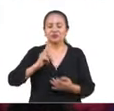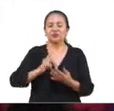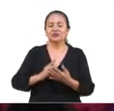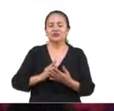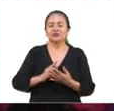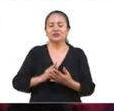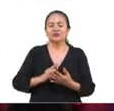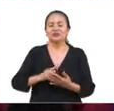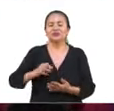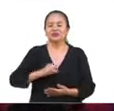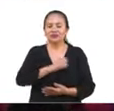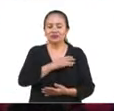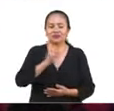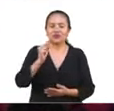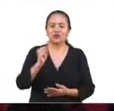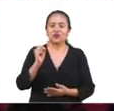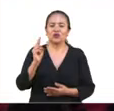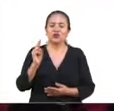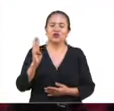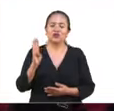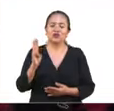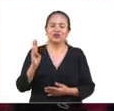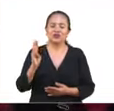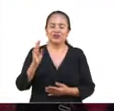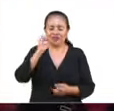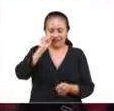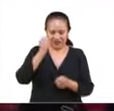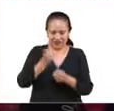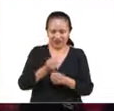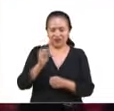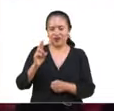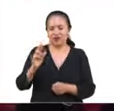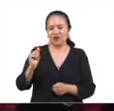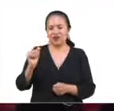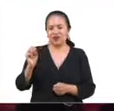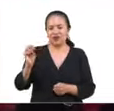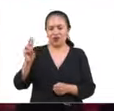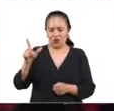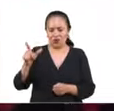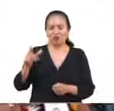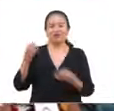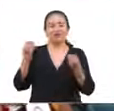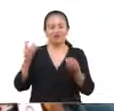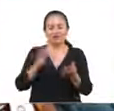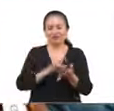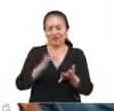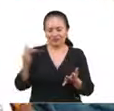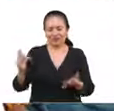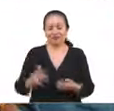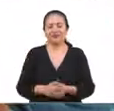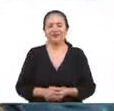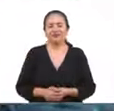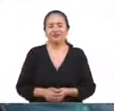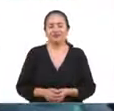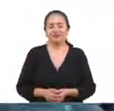Bienestar, subsecretario Raúl, muchísimas gracias por hacer posible este